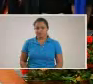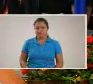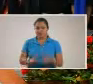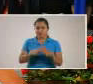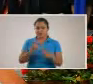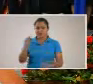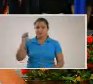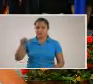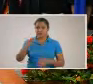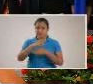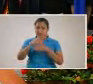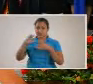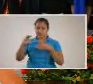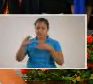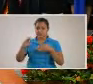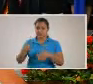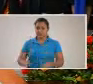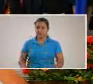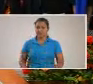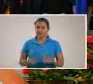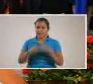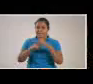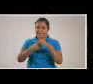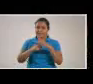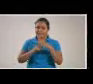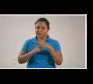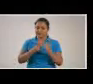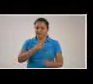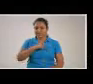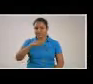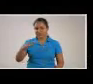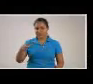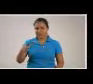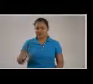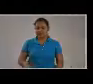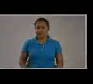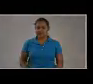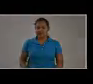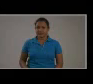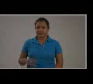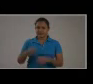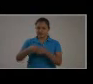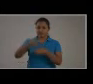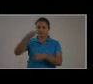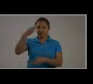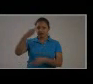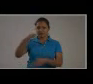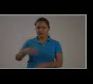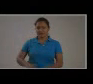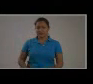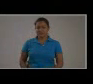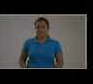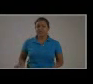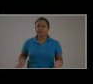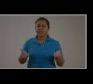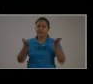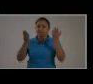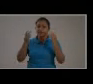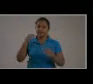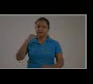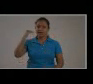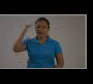cuando estas cosas empiecen a suceder, erguíos y levantad la